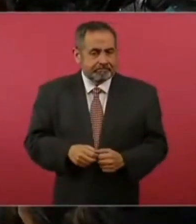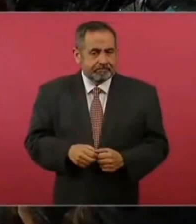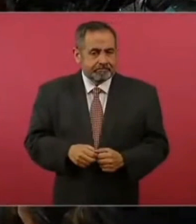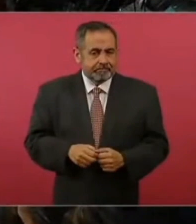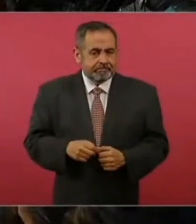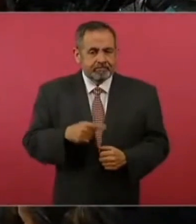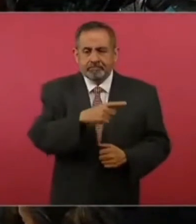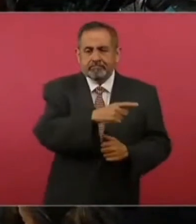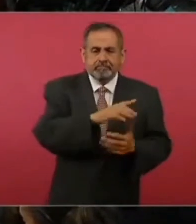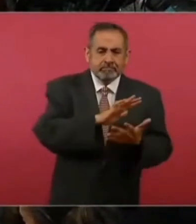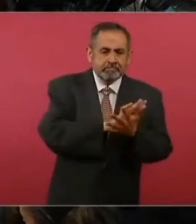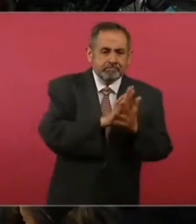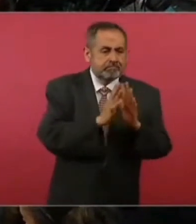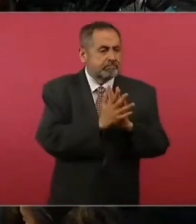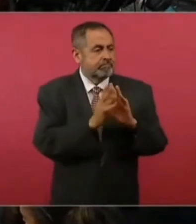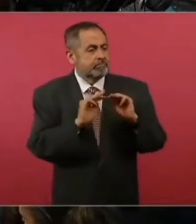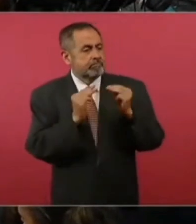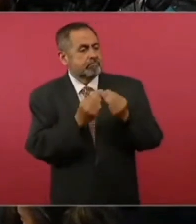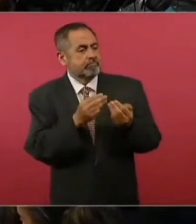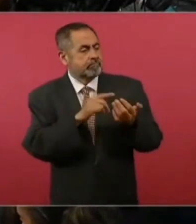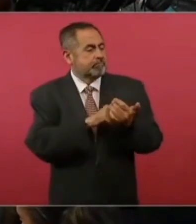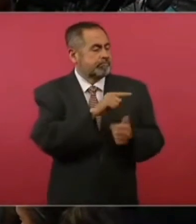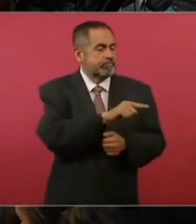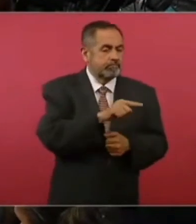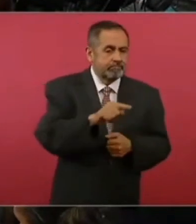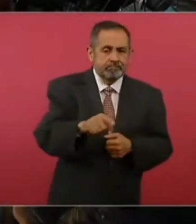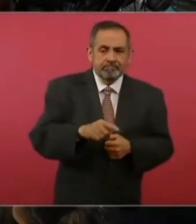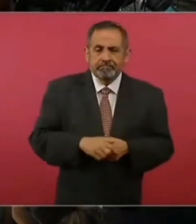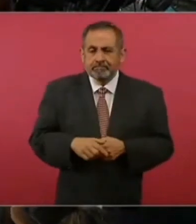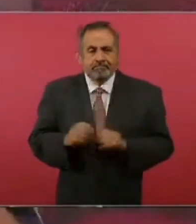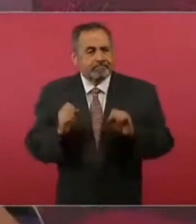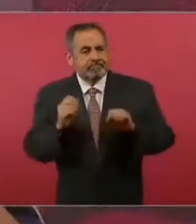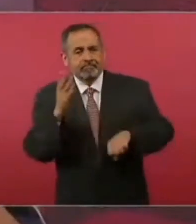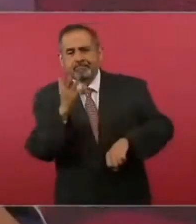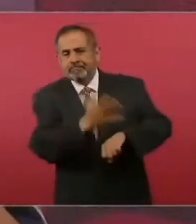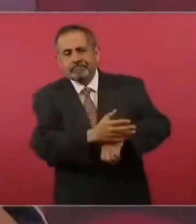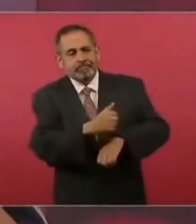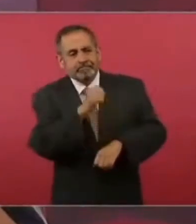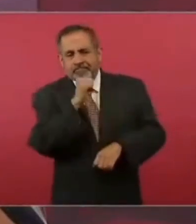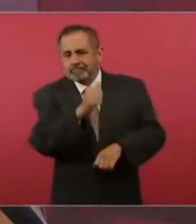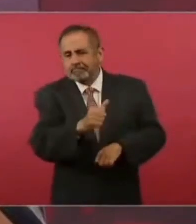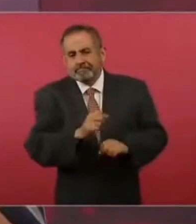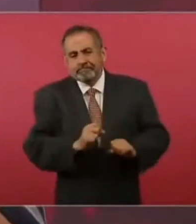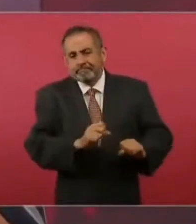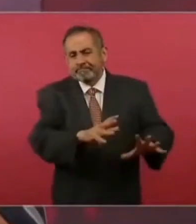de contubernios, de impunidad.